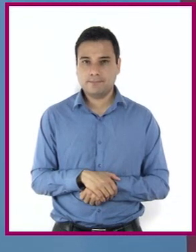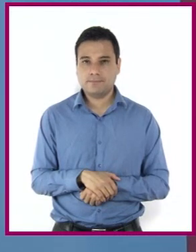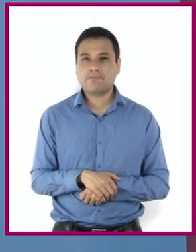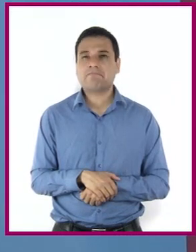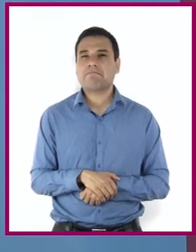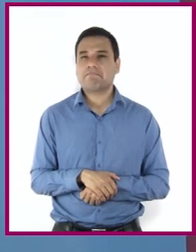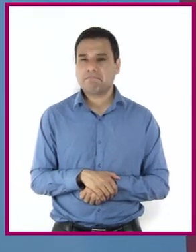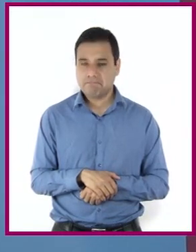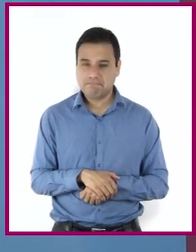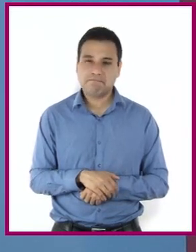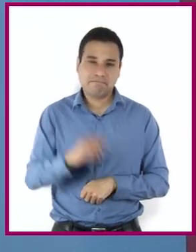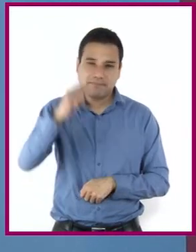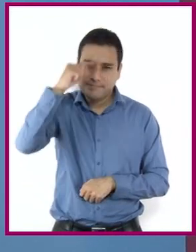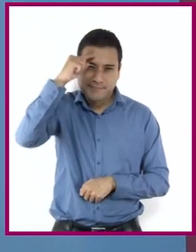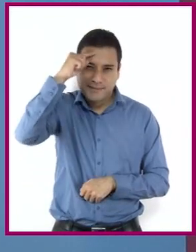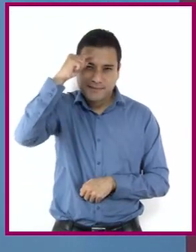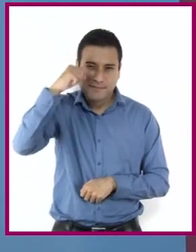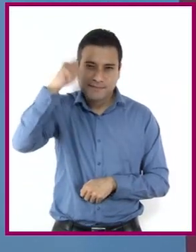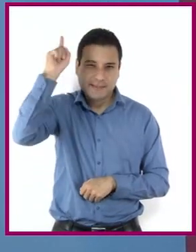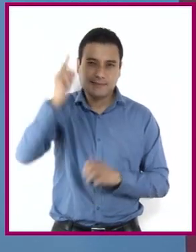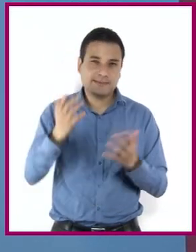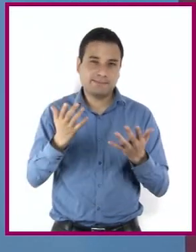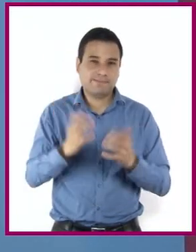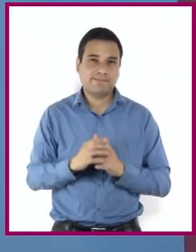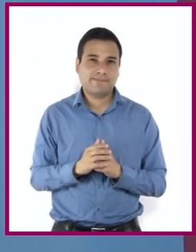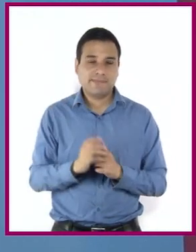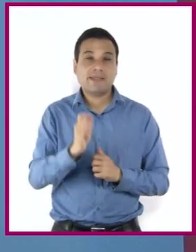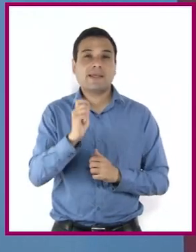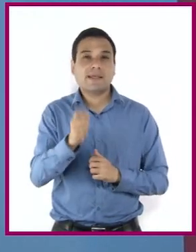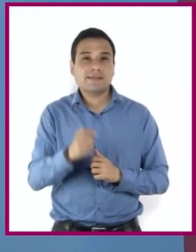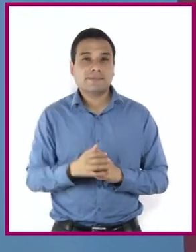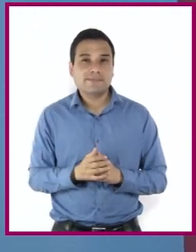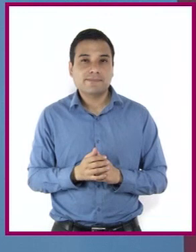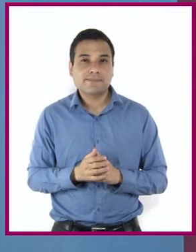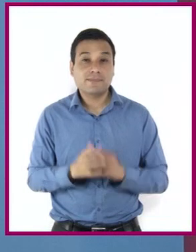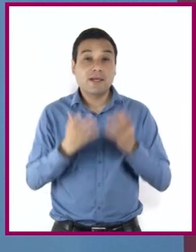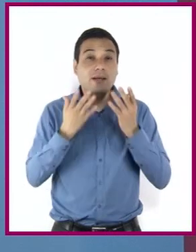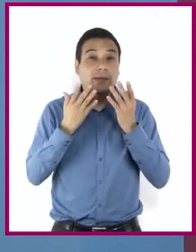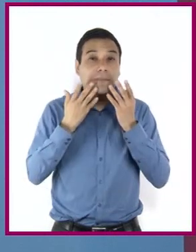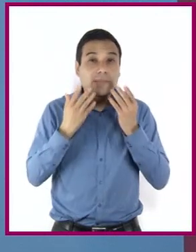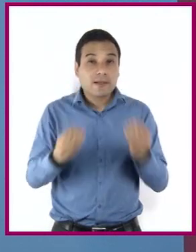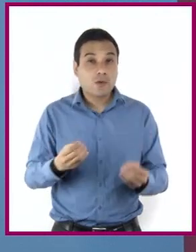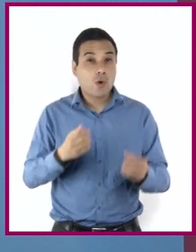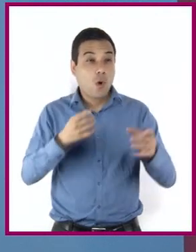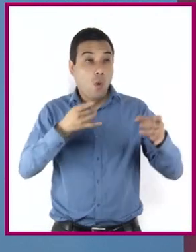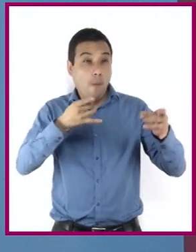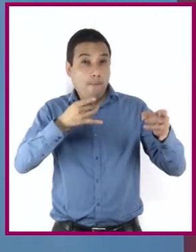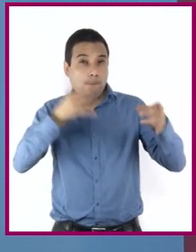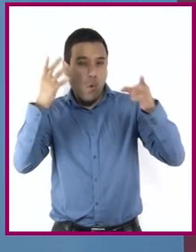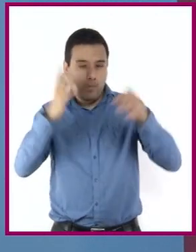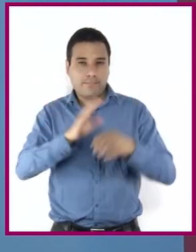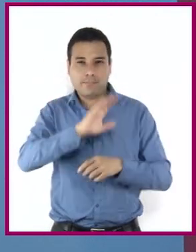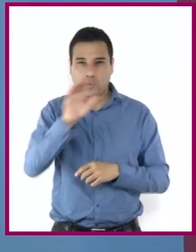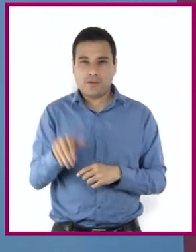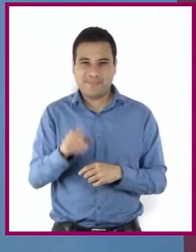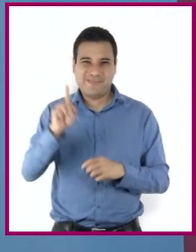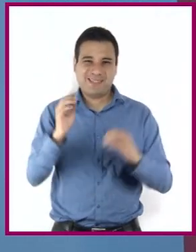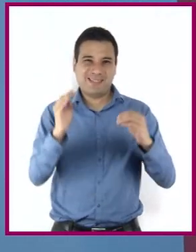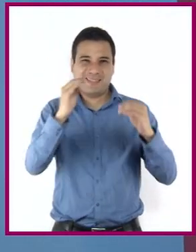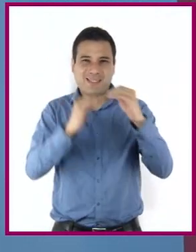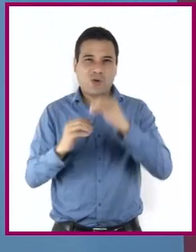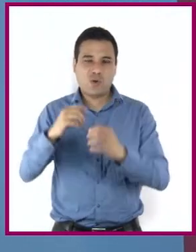Ese también está fácil. Fue el fusilamiento del emperador Maximiliano de Habsburgo en el Cerro de las